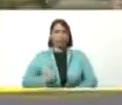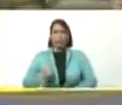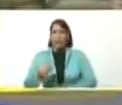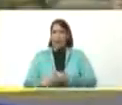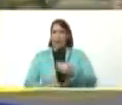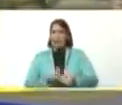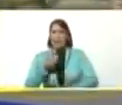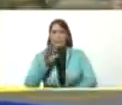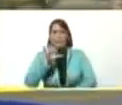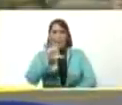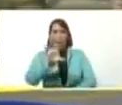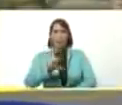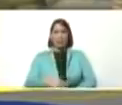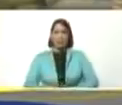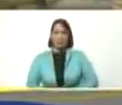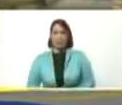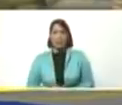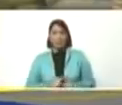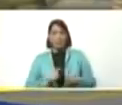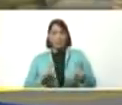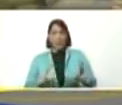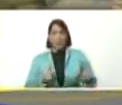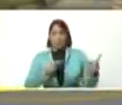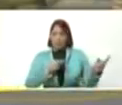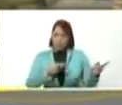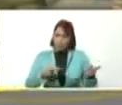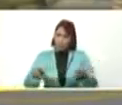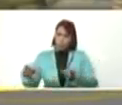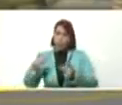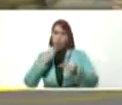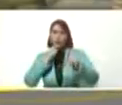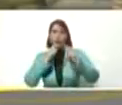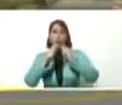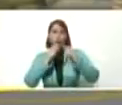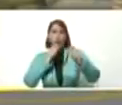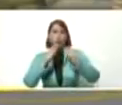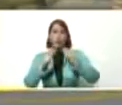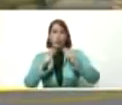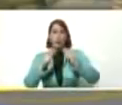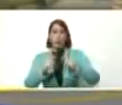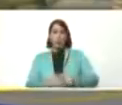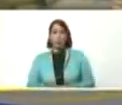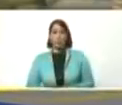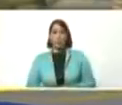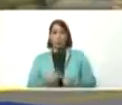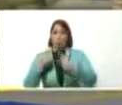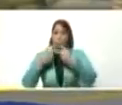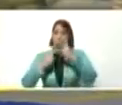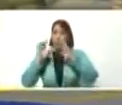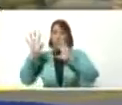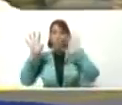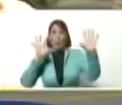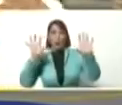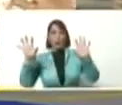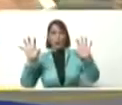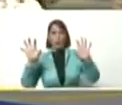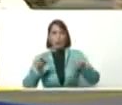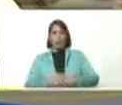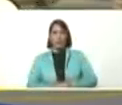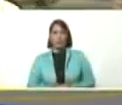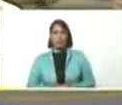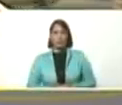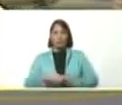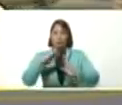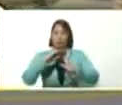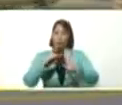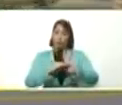el país para la recepción de turismo de sus países. En